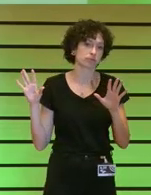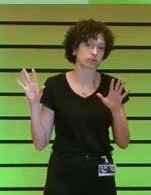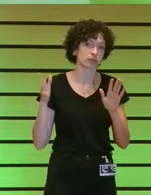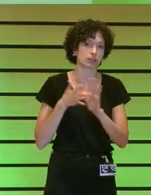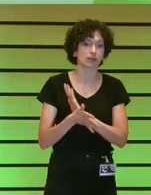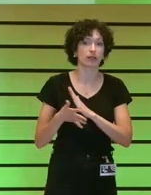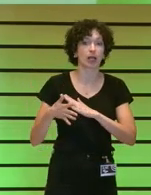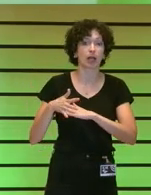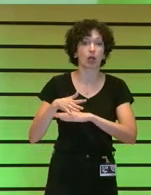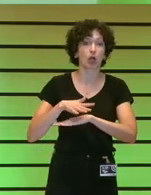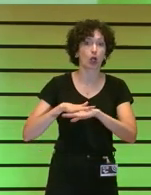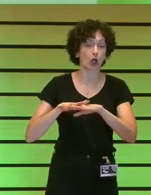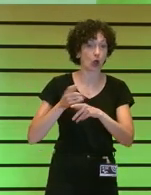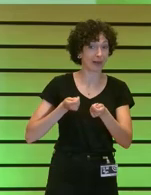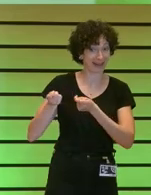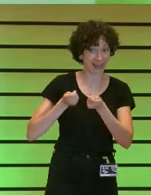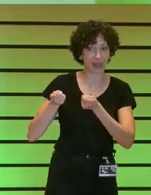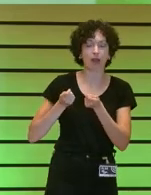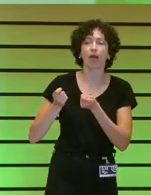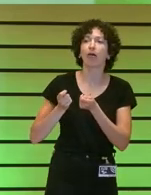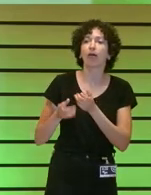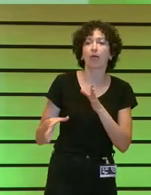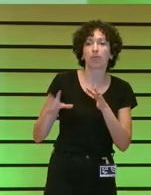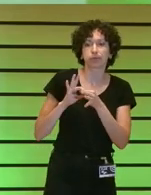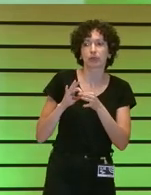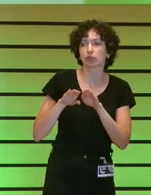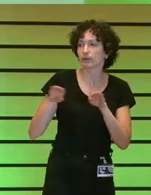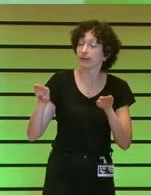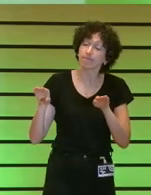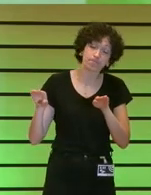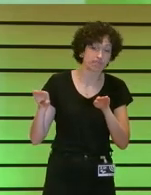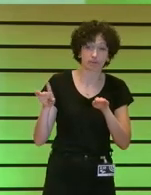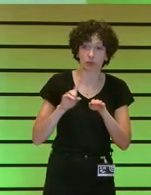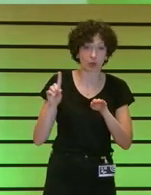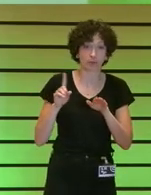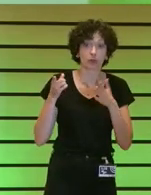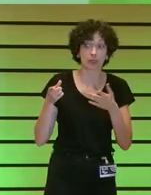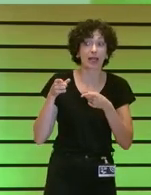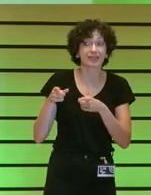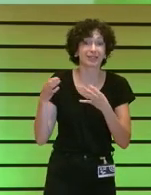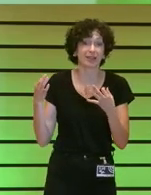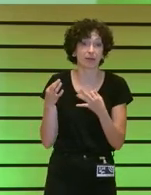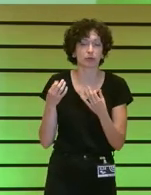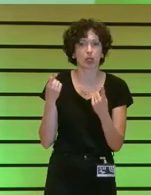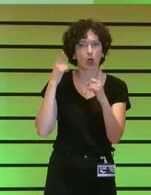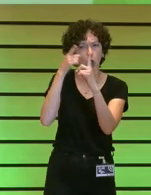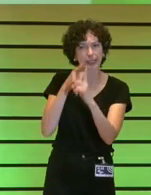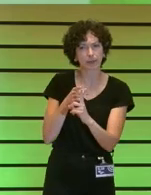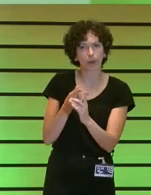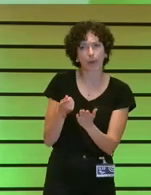una gobernanza integrada dentro de la sostenibilidad A qué nos obliga a eso a repensar objetivos